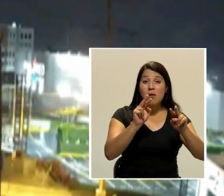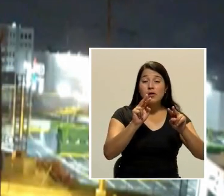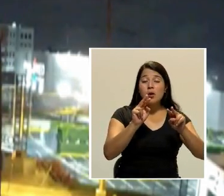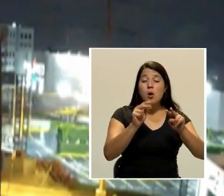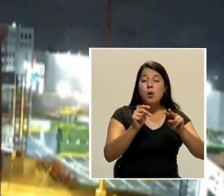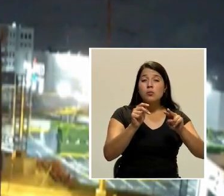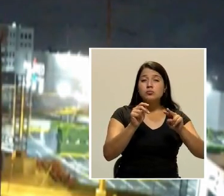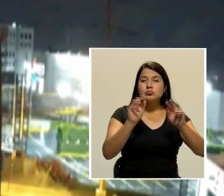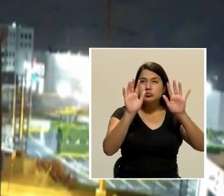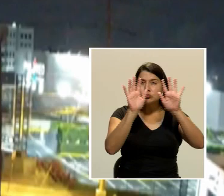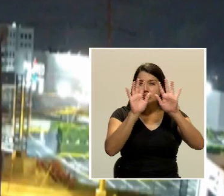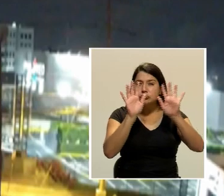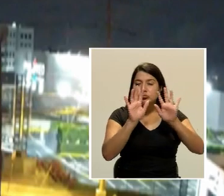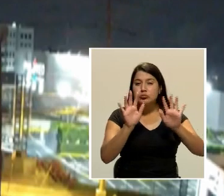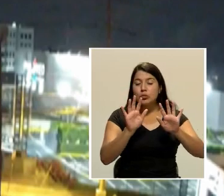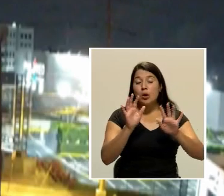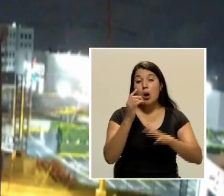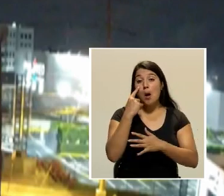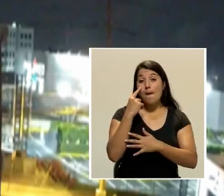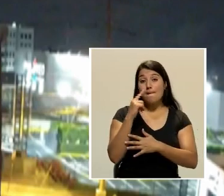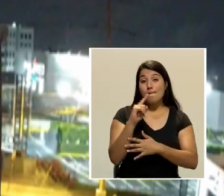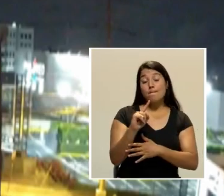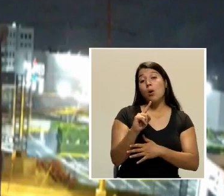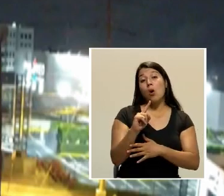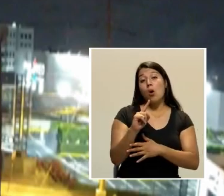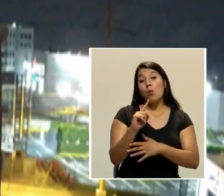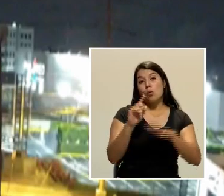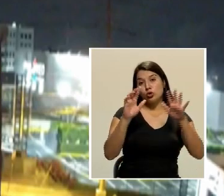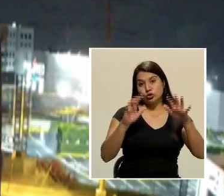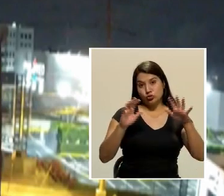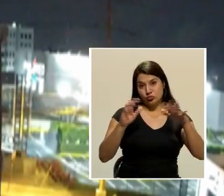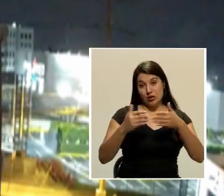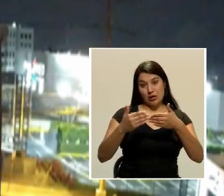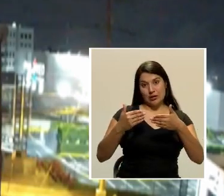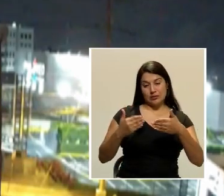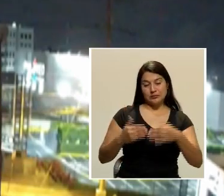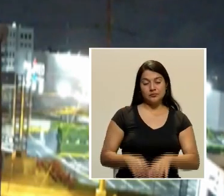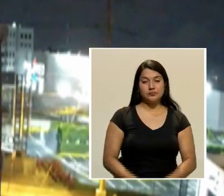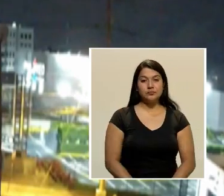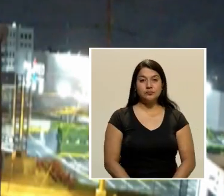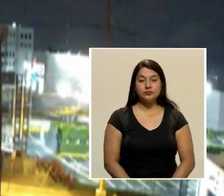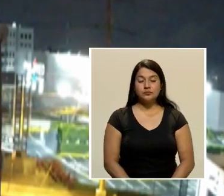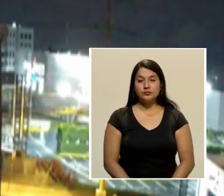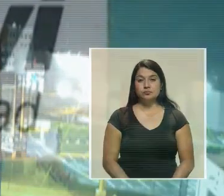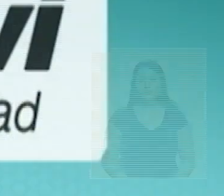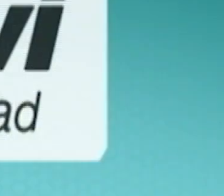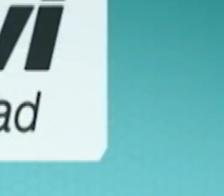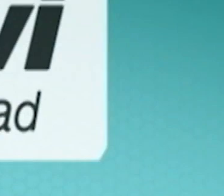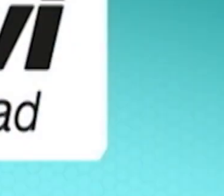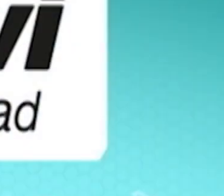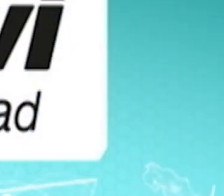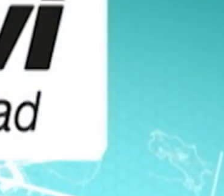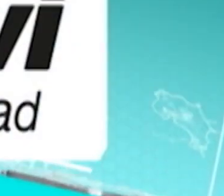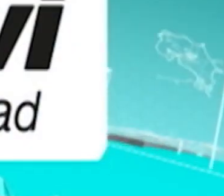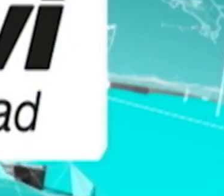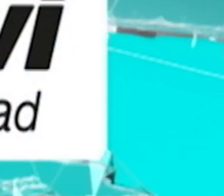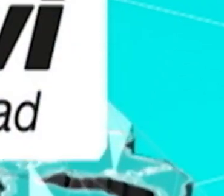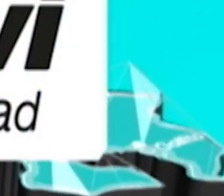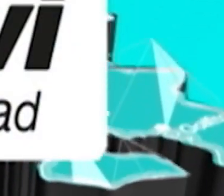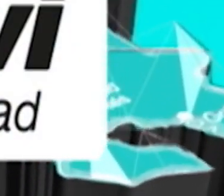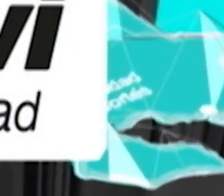automóviles todavía circulando. Hay mucho carro en la calle, la superficie de rodaje es húmeda